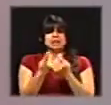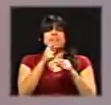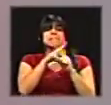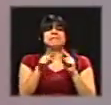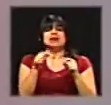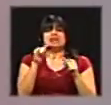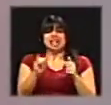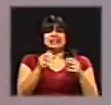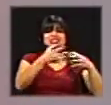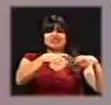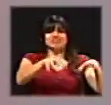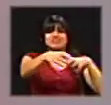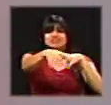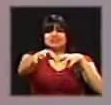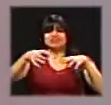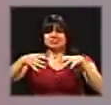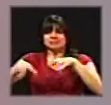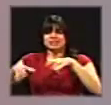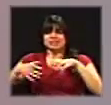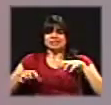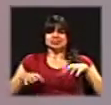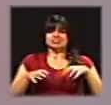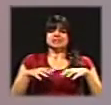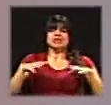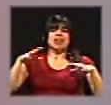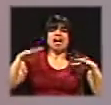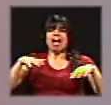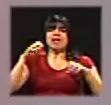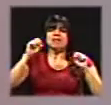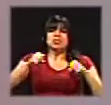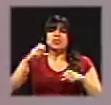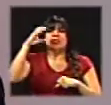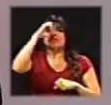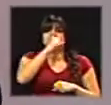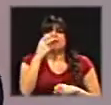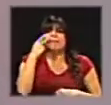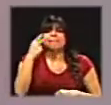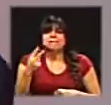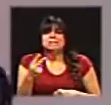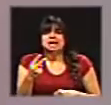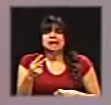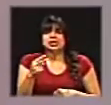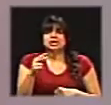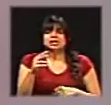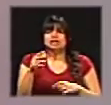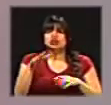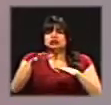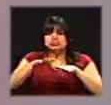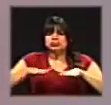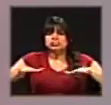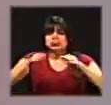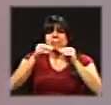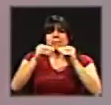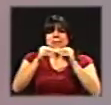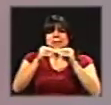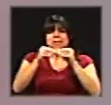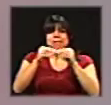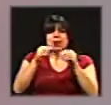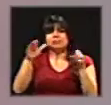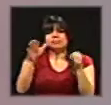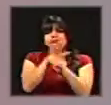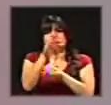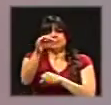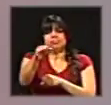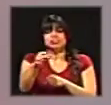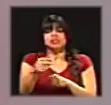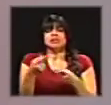ese fraccionamiento que no le hace ver precisamente esa dimensión más integral.